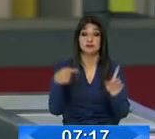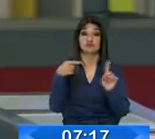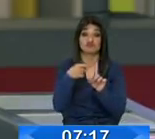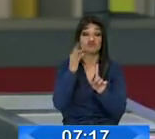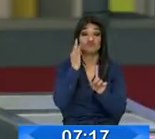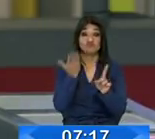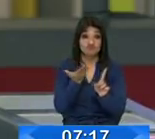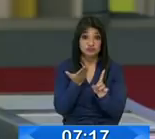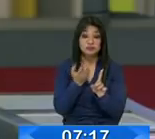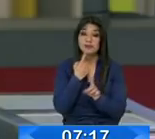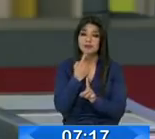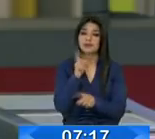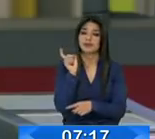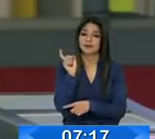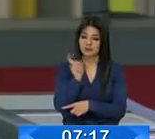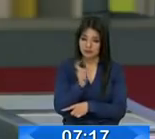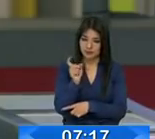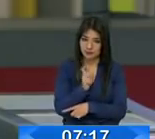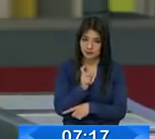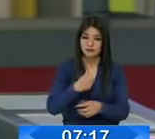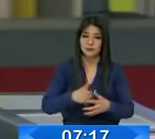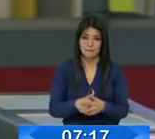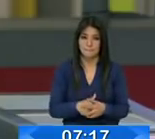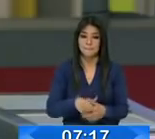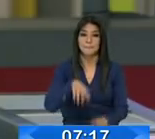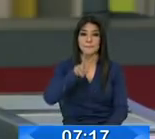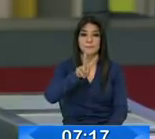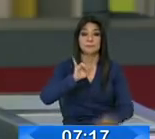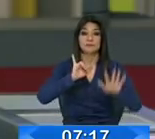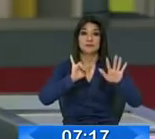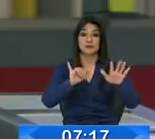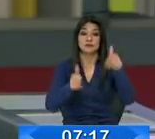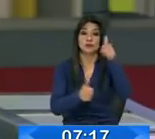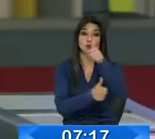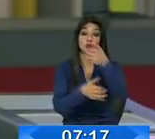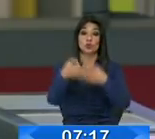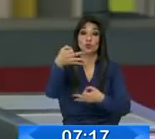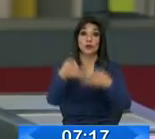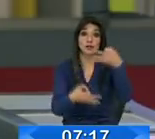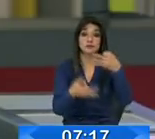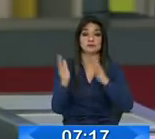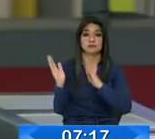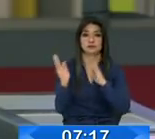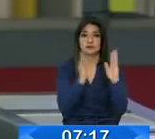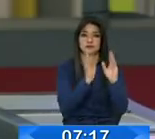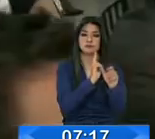asegura que son necesarios al menos 26 conjueces temporales. Veamos.